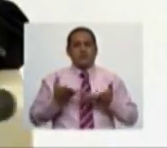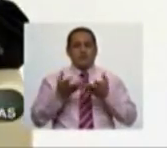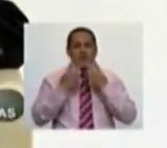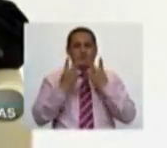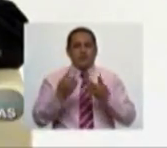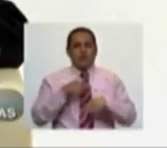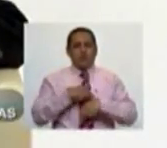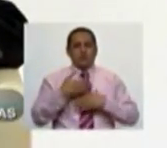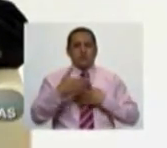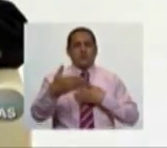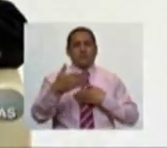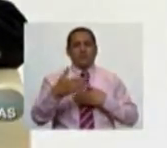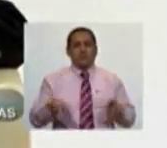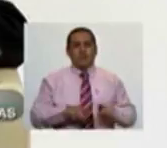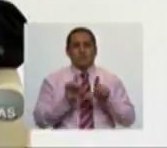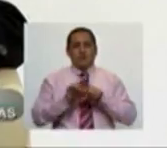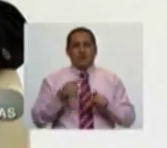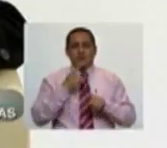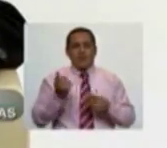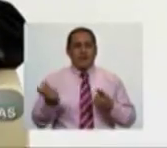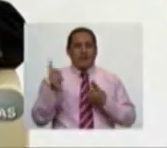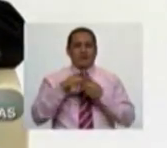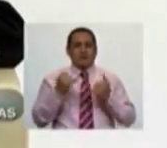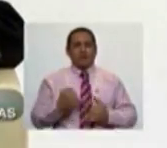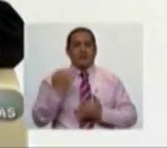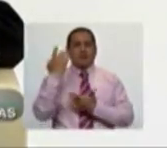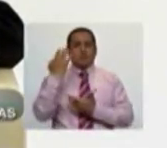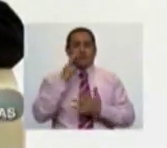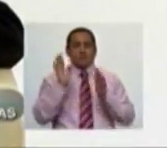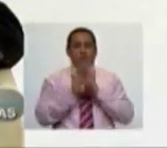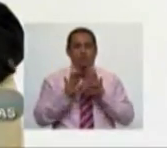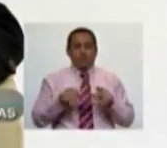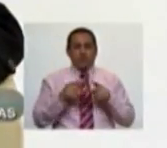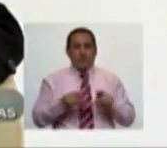se van a ver a corto plazo, va a haber todavía un tiempo de espera.